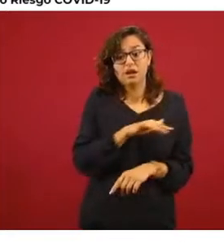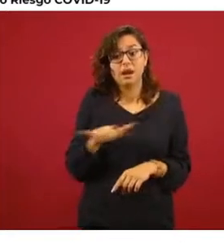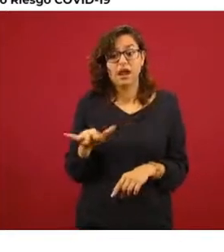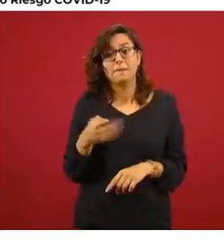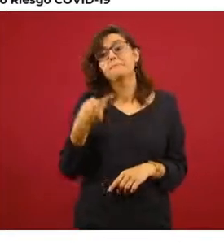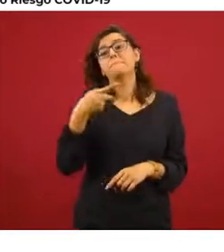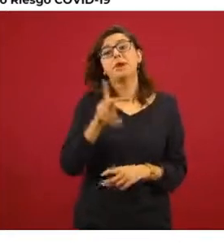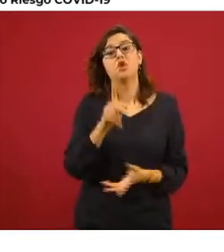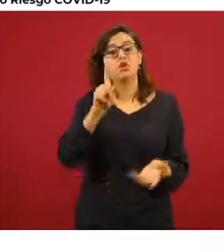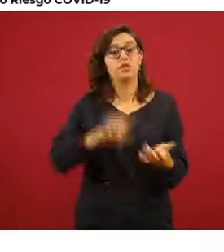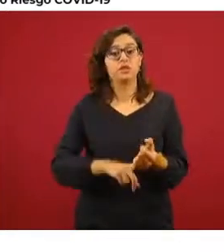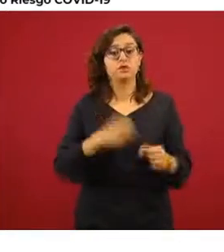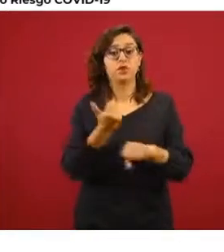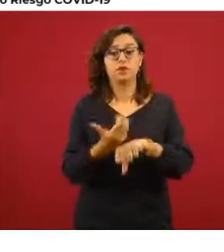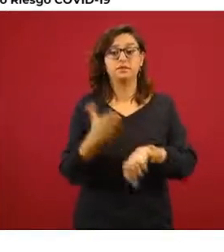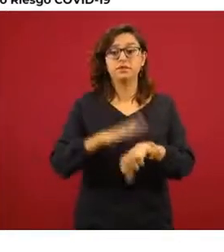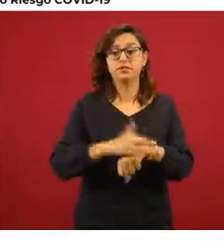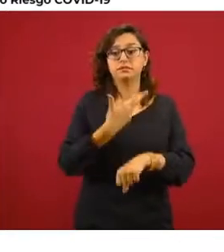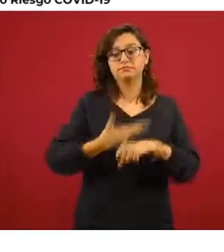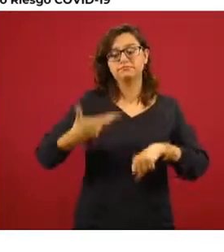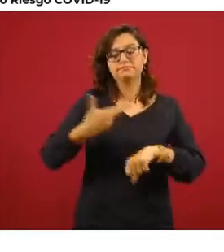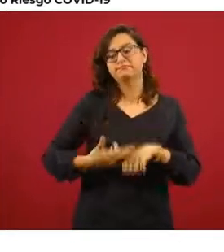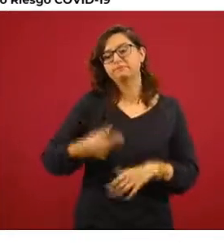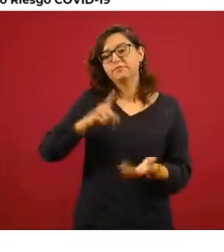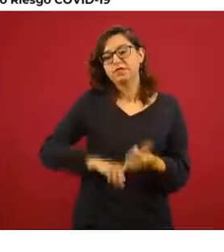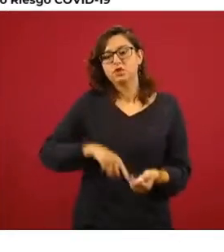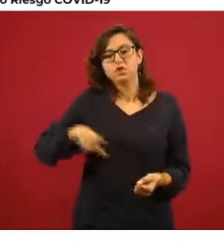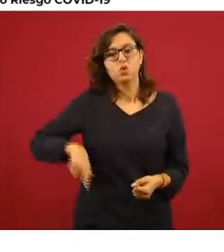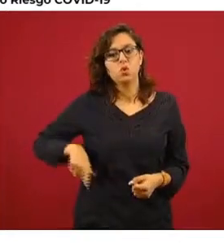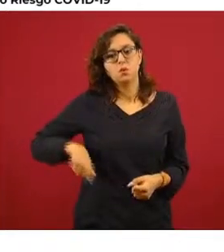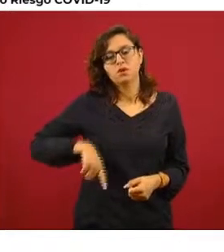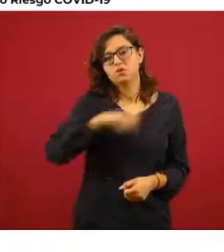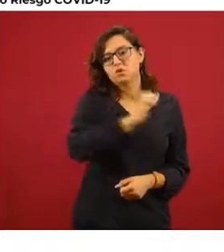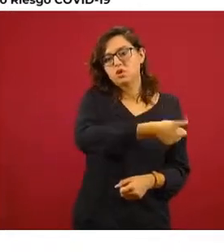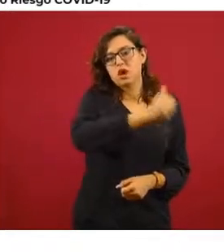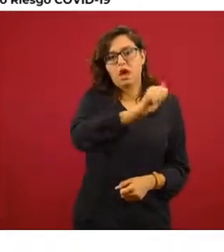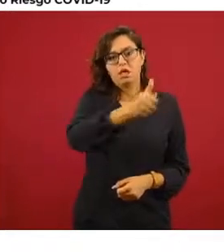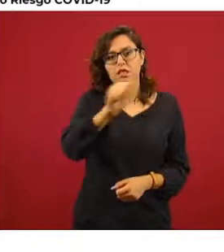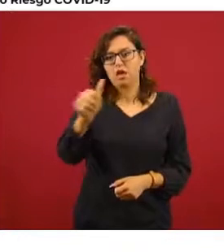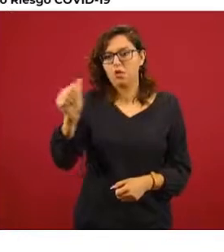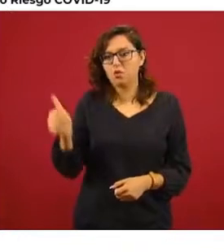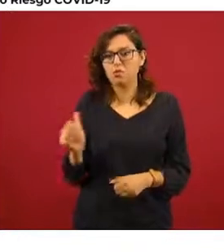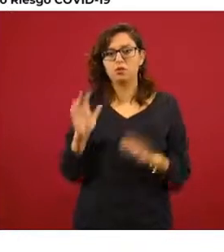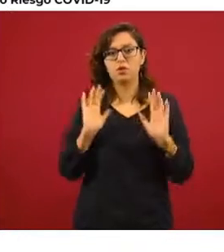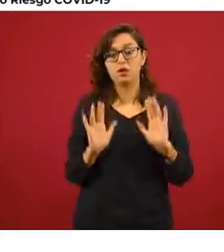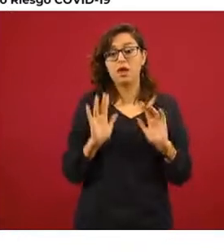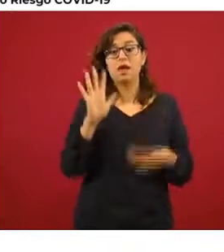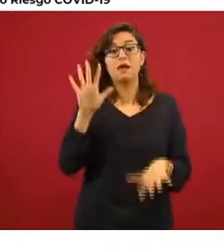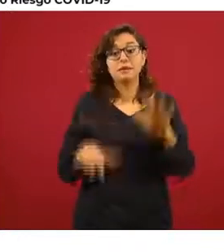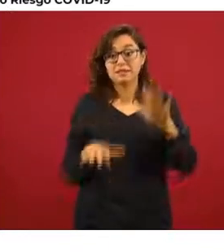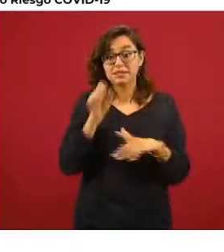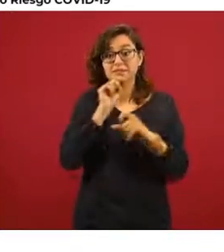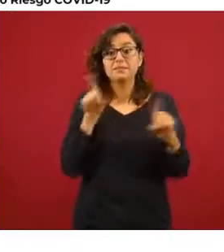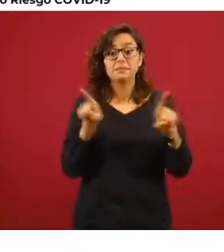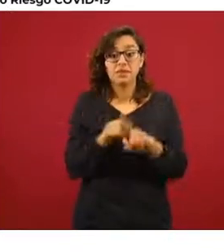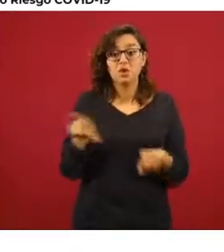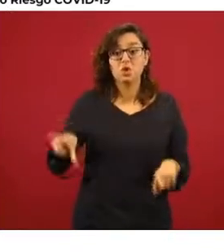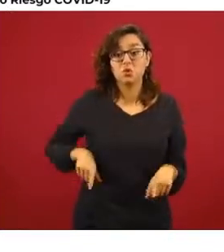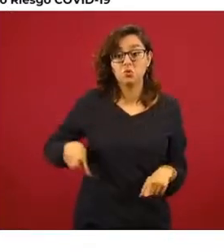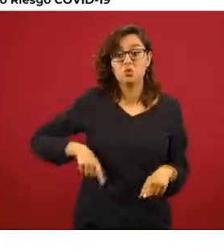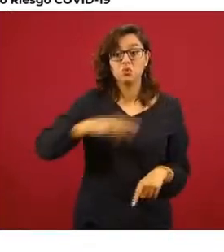las decisiones administrativas dependen de cada gobierno estatal, a veces de cada gobierno municipal. Donde hay